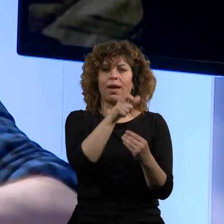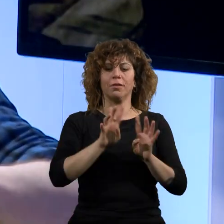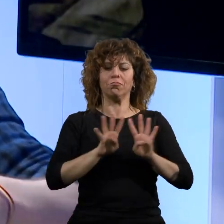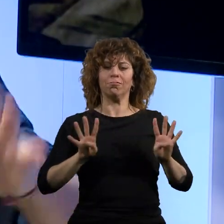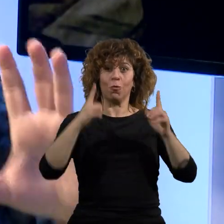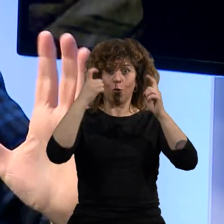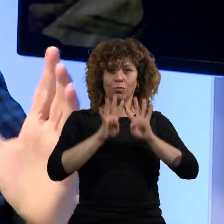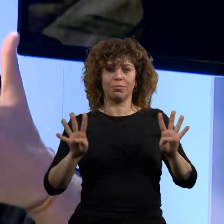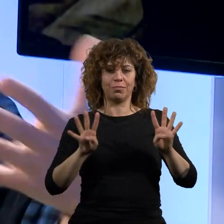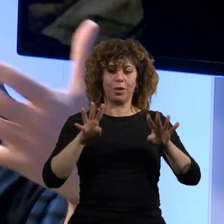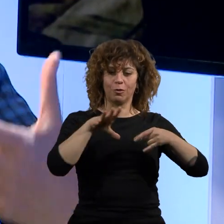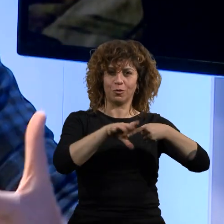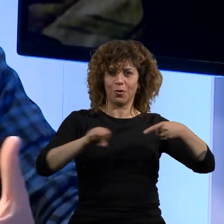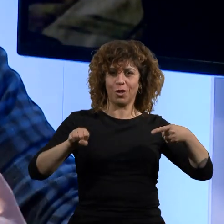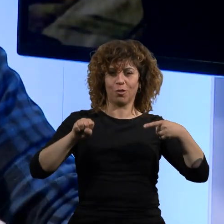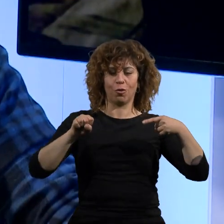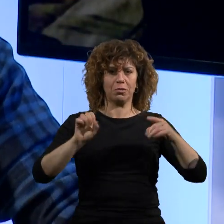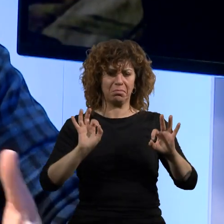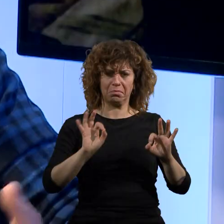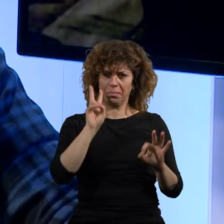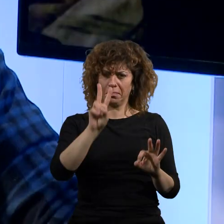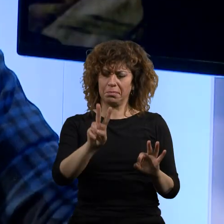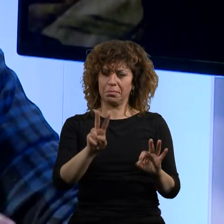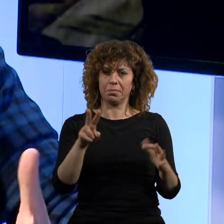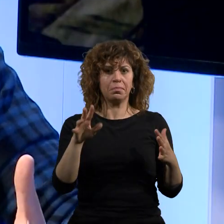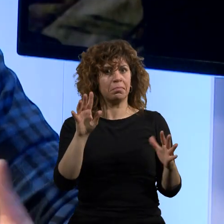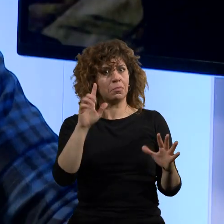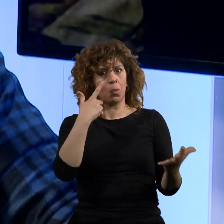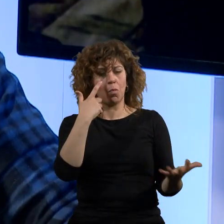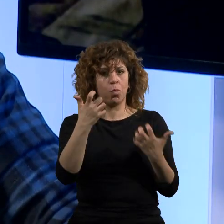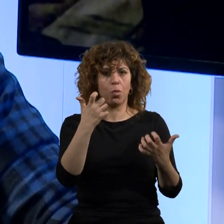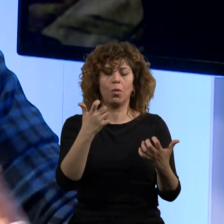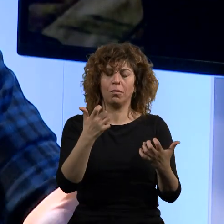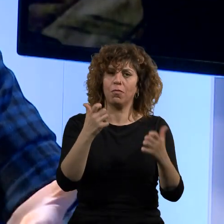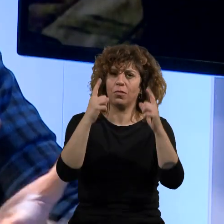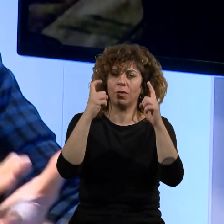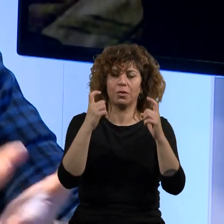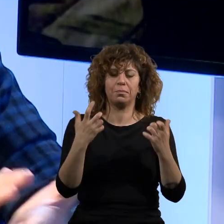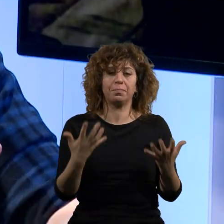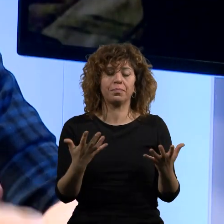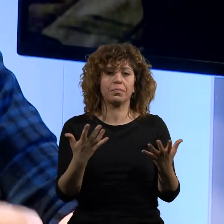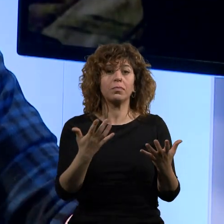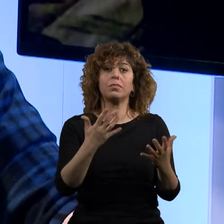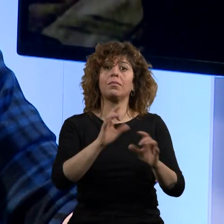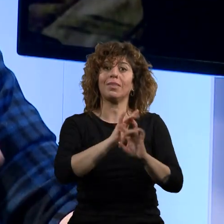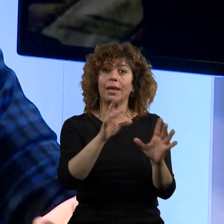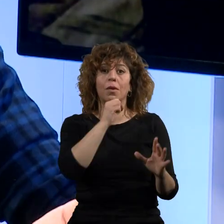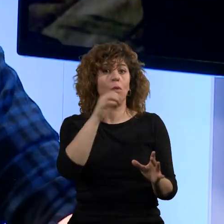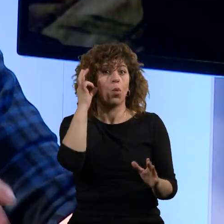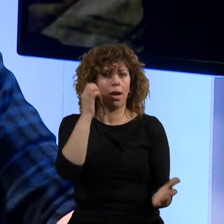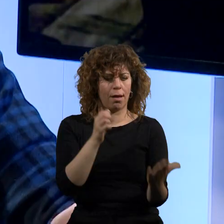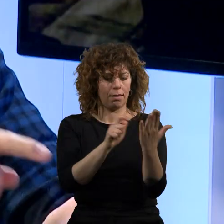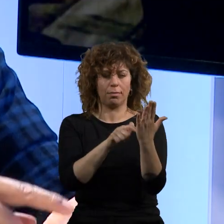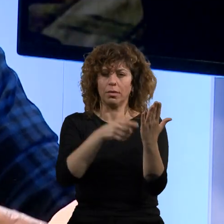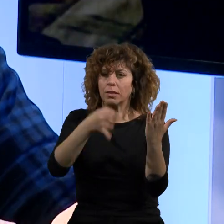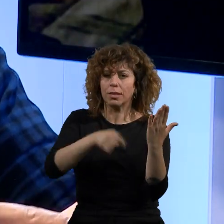con los chorizos así puestos, ¿no? Que me llamaba mucho la atención como documento histórico, ¿no? Pero claro, mi abuela me la enseñaba y se ponía